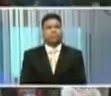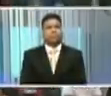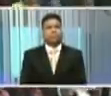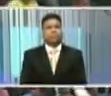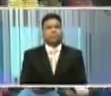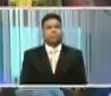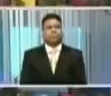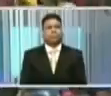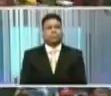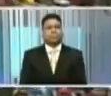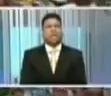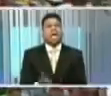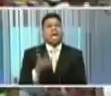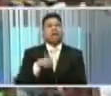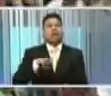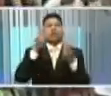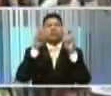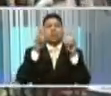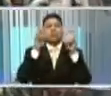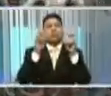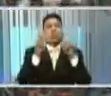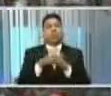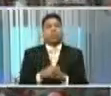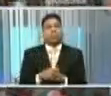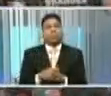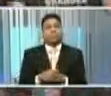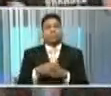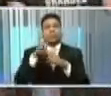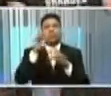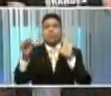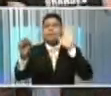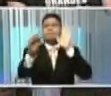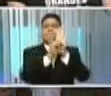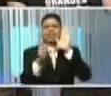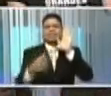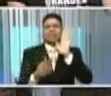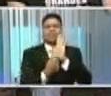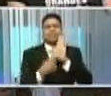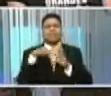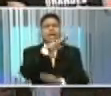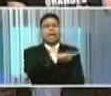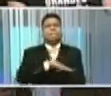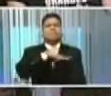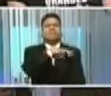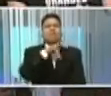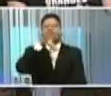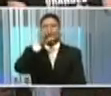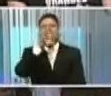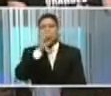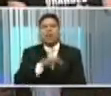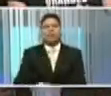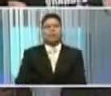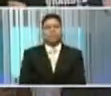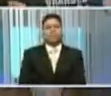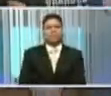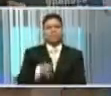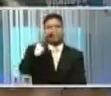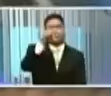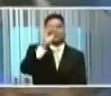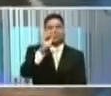Así que tendremos una nueva marca que será la marca Misión Nevado.